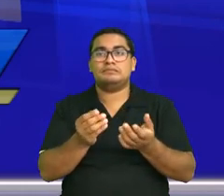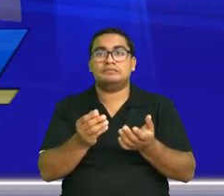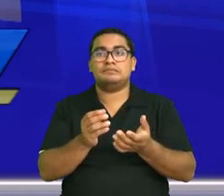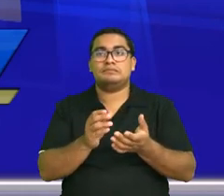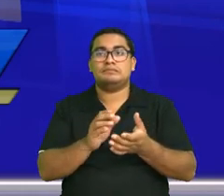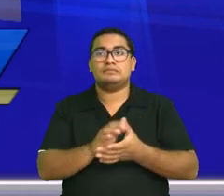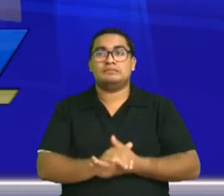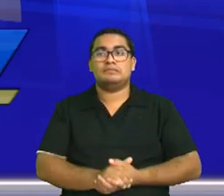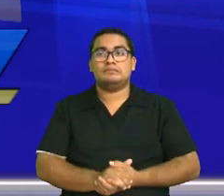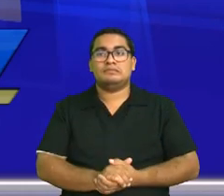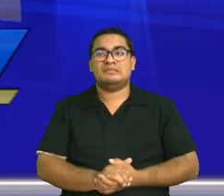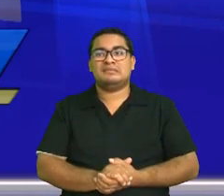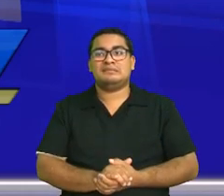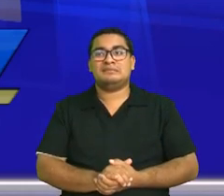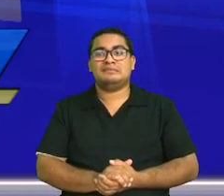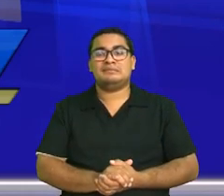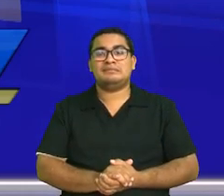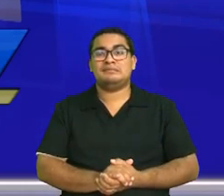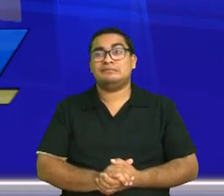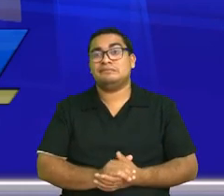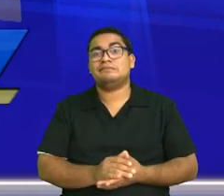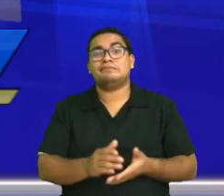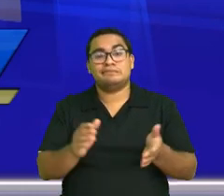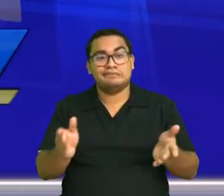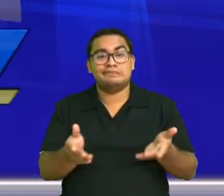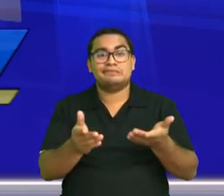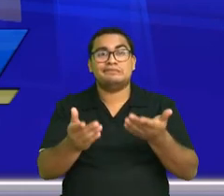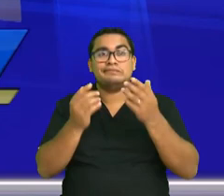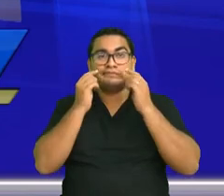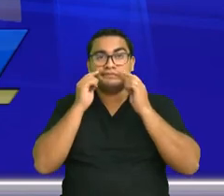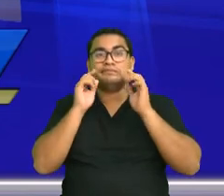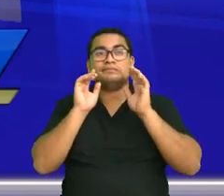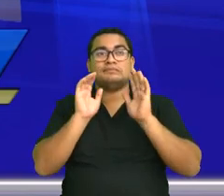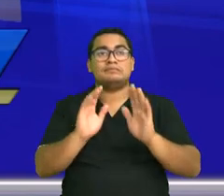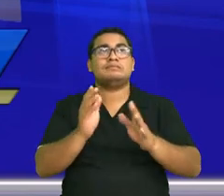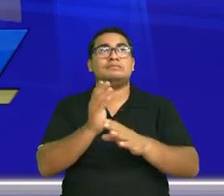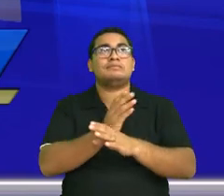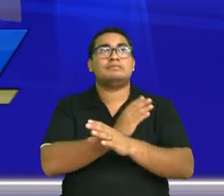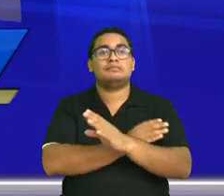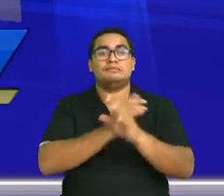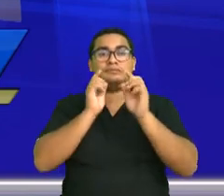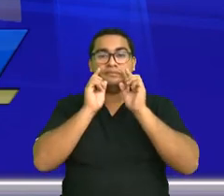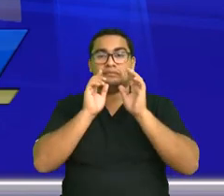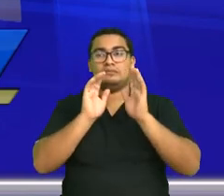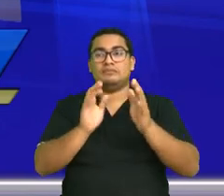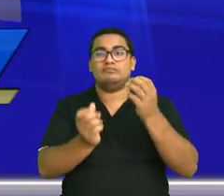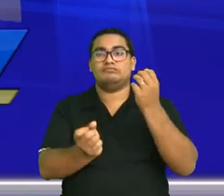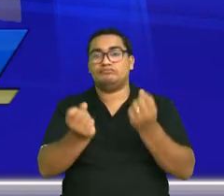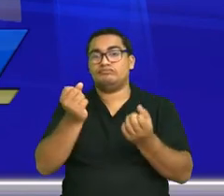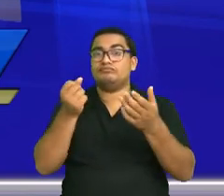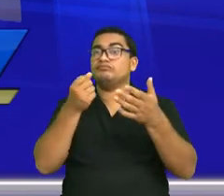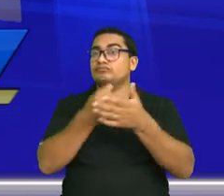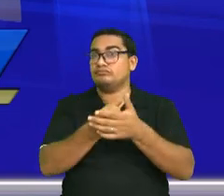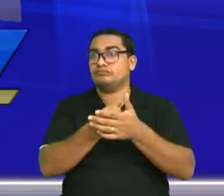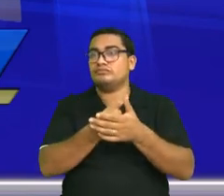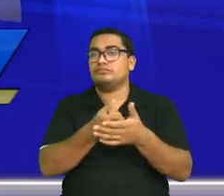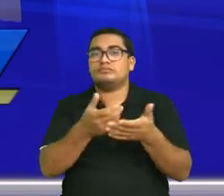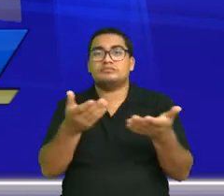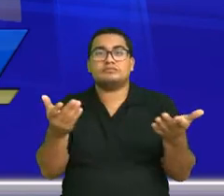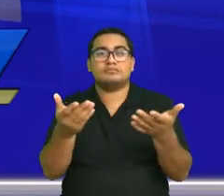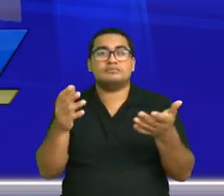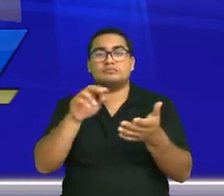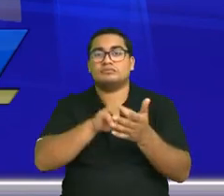prepararse política también. De promoción y para y prevención de accidentes, y qué puede significar